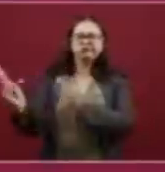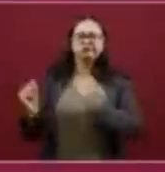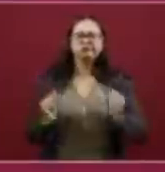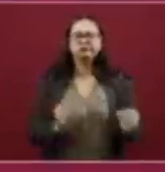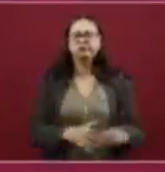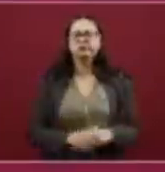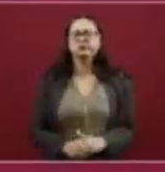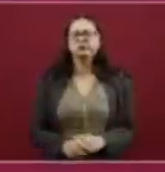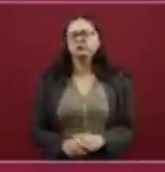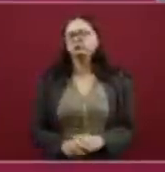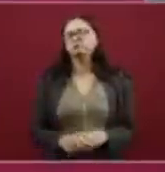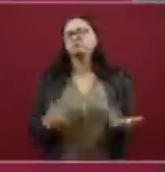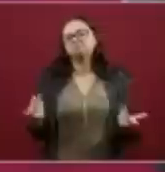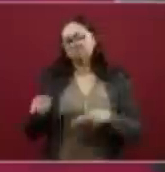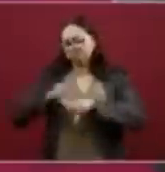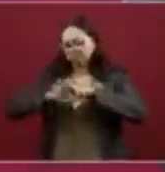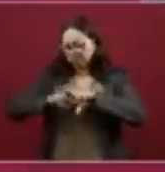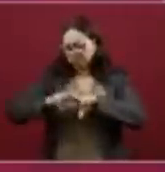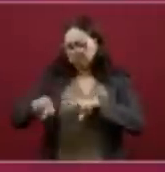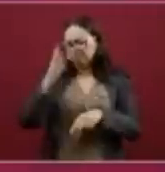El Tren Maya,